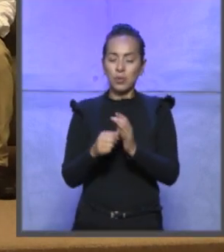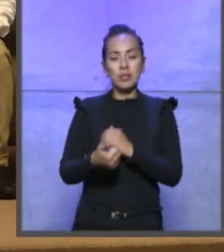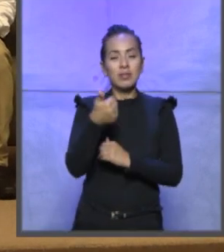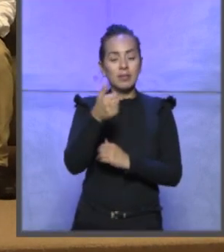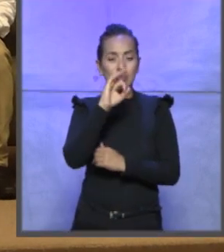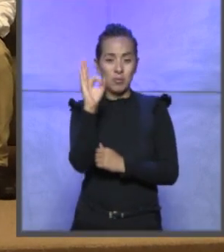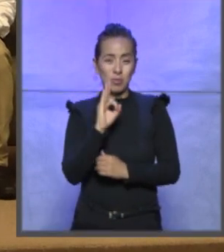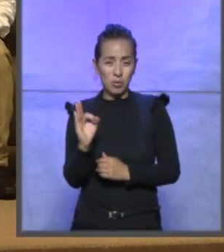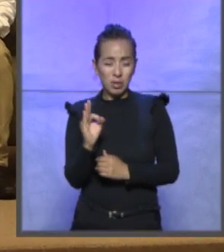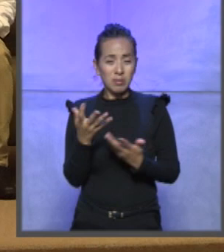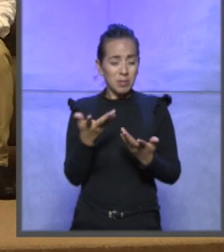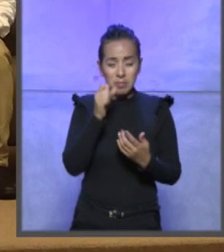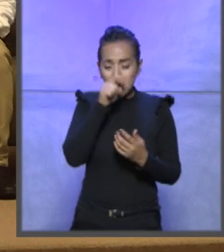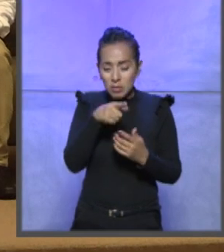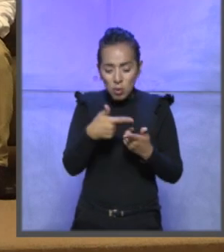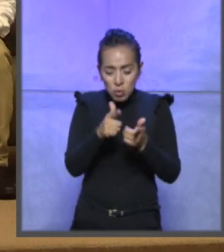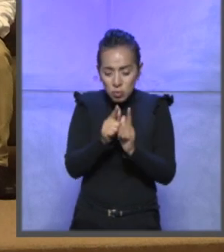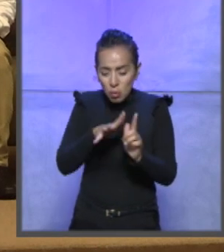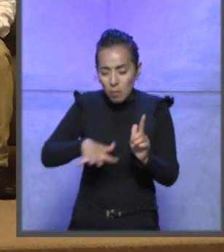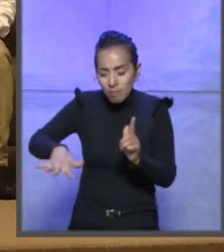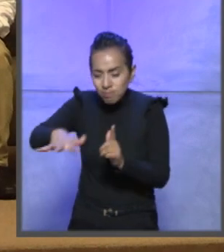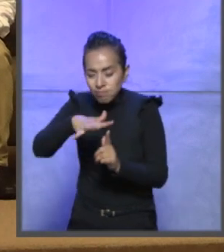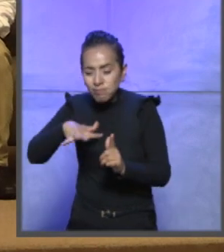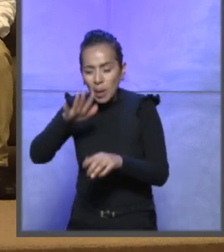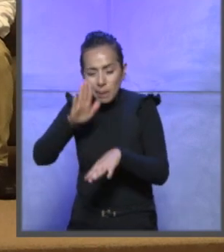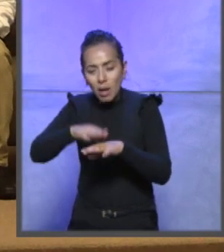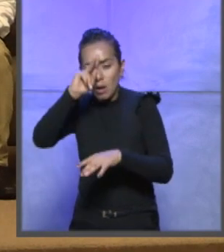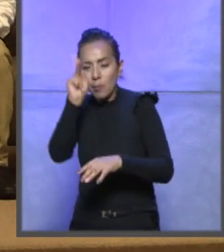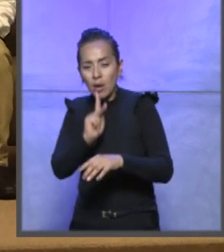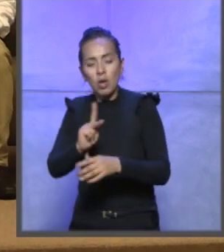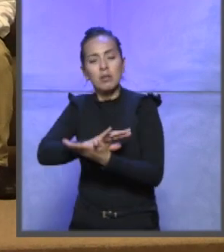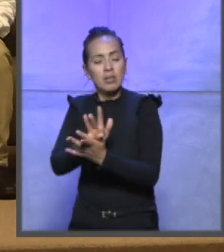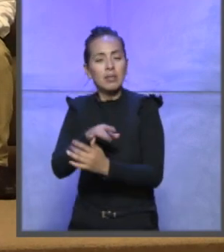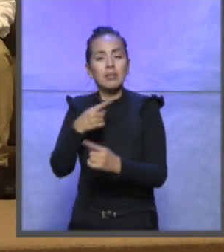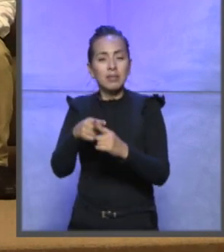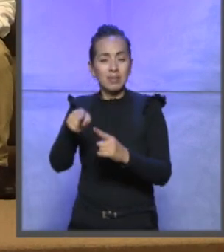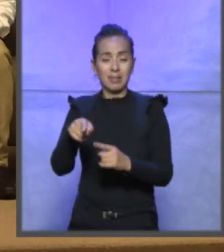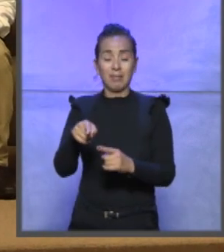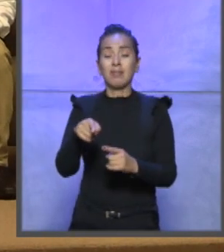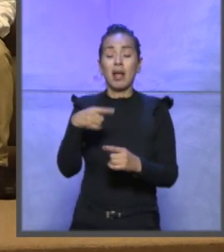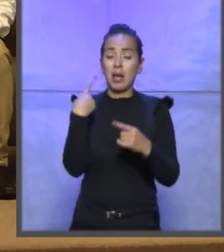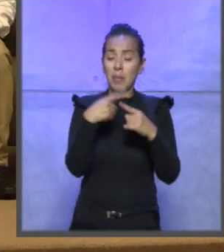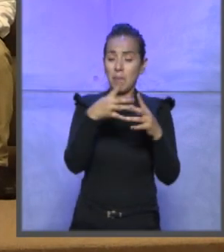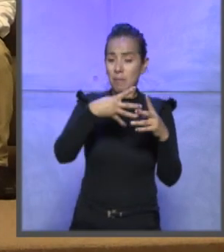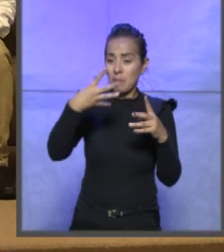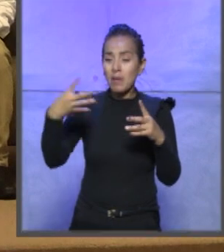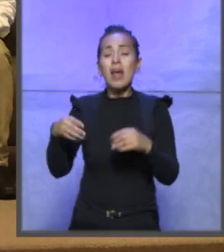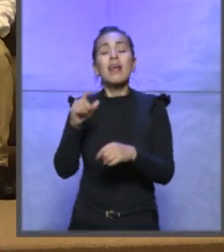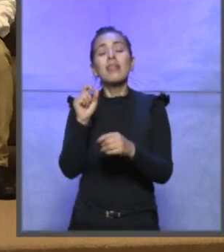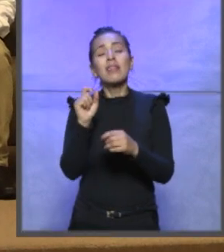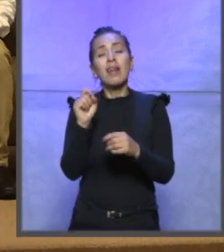21.6%. Y entre los grupos de población que han sido más discriminados, tenemos en primer lugar a la diversidad sexual